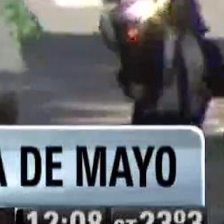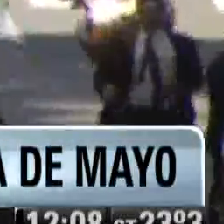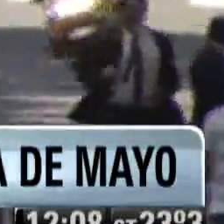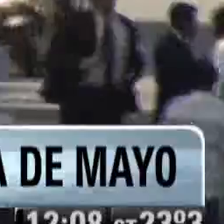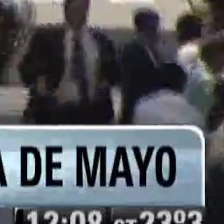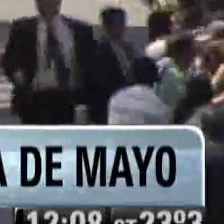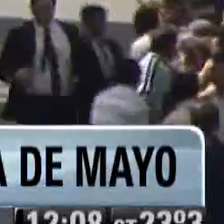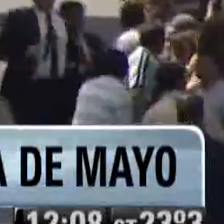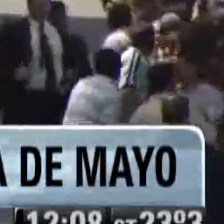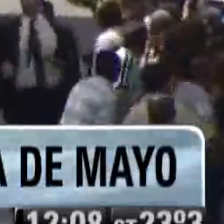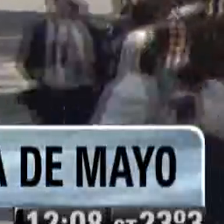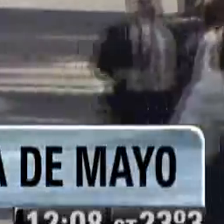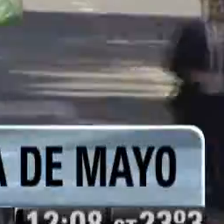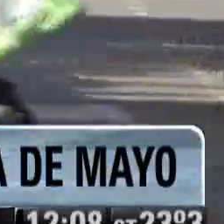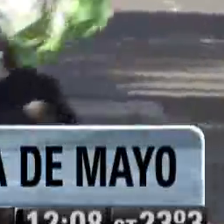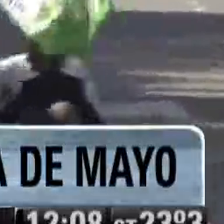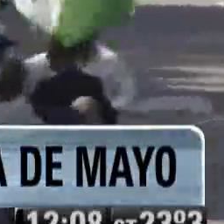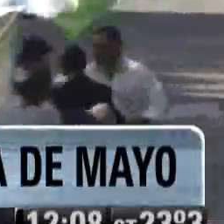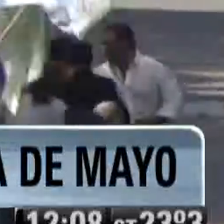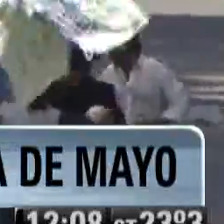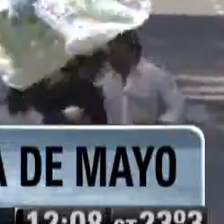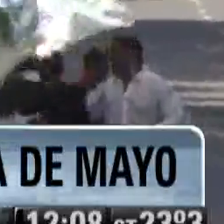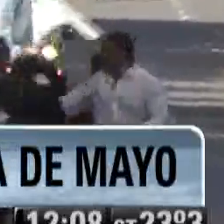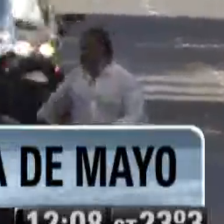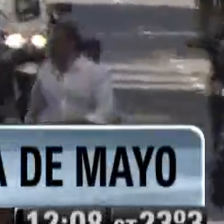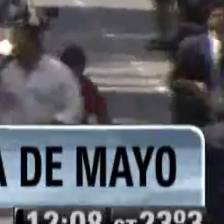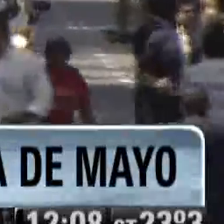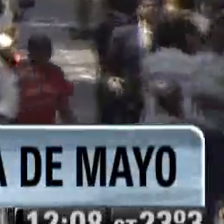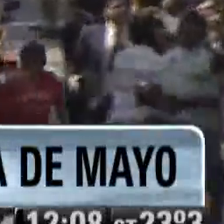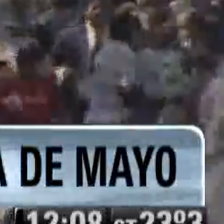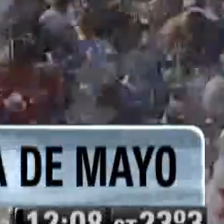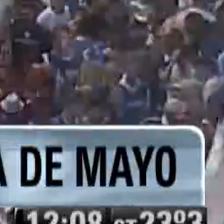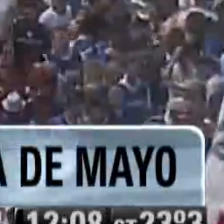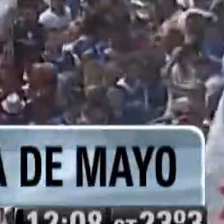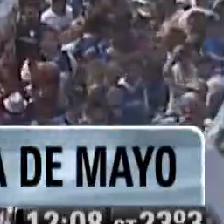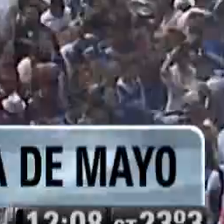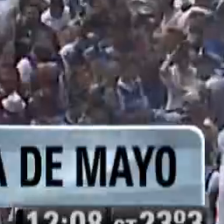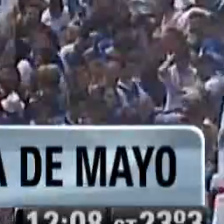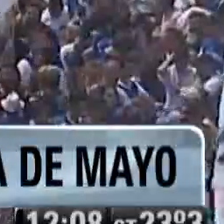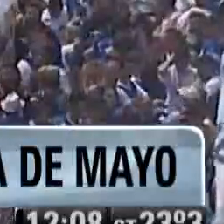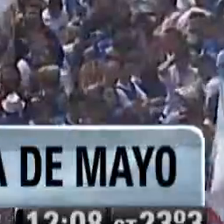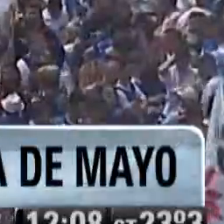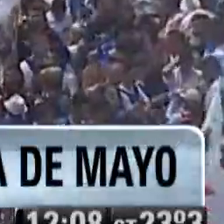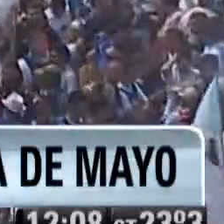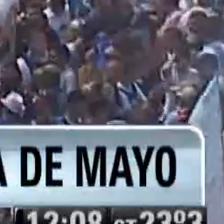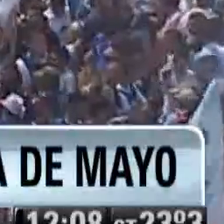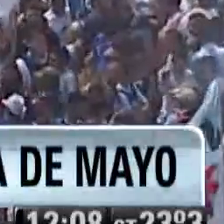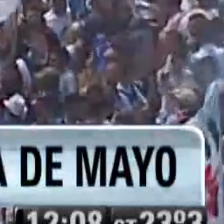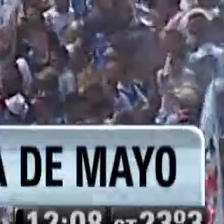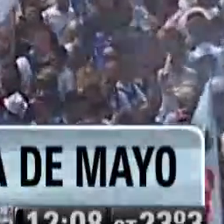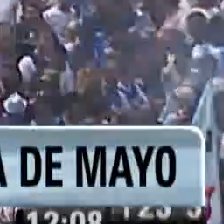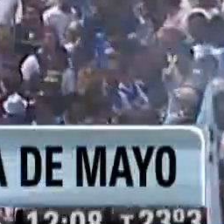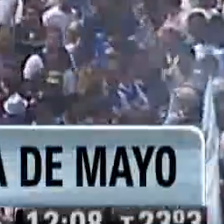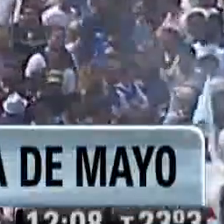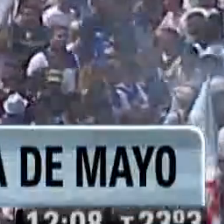oficial, que se está movilizando a una velocidad bastante ágil, por lo cual